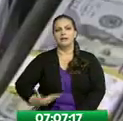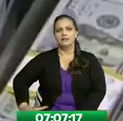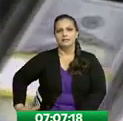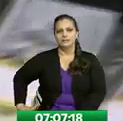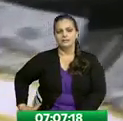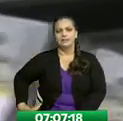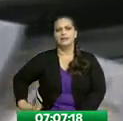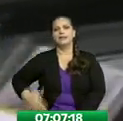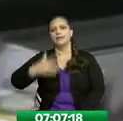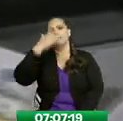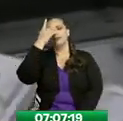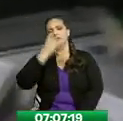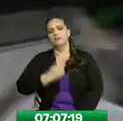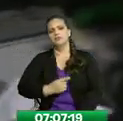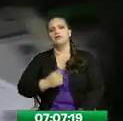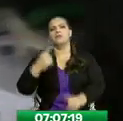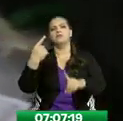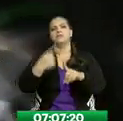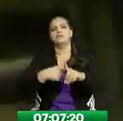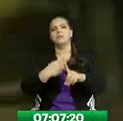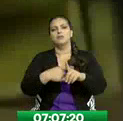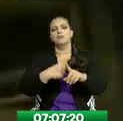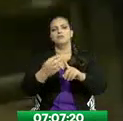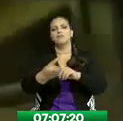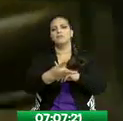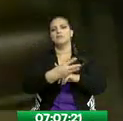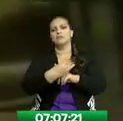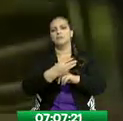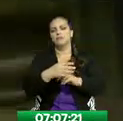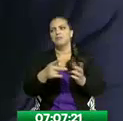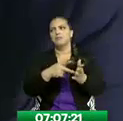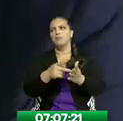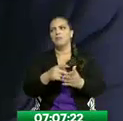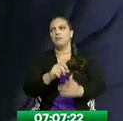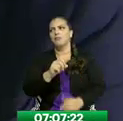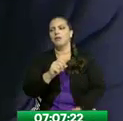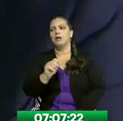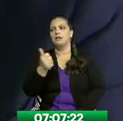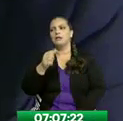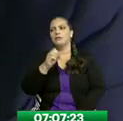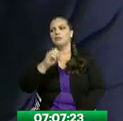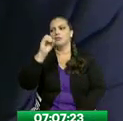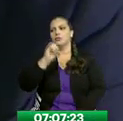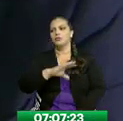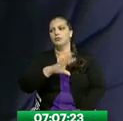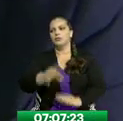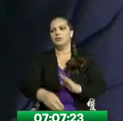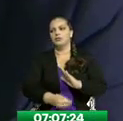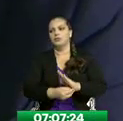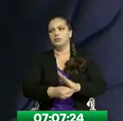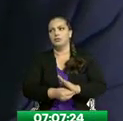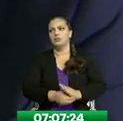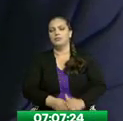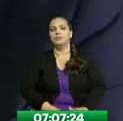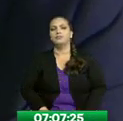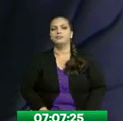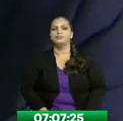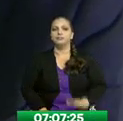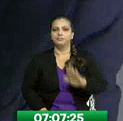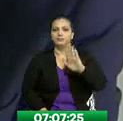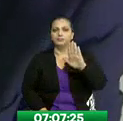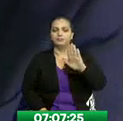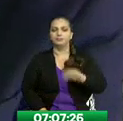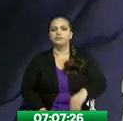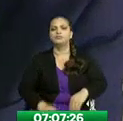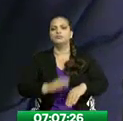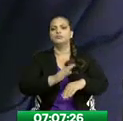financiamiento externo que urge en la caja fiscal. En contraparte, tenemos una crisis de contracción provocada por contracción de demanda.